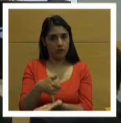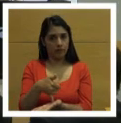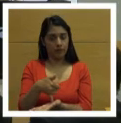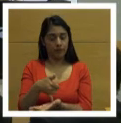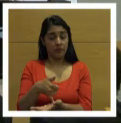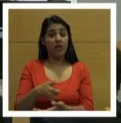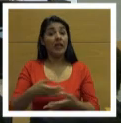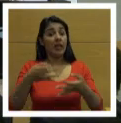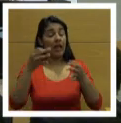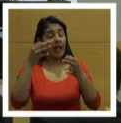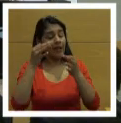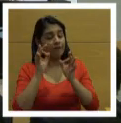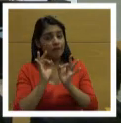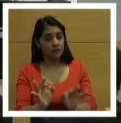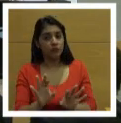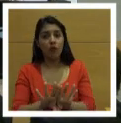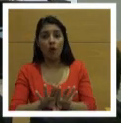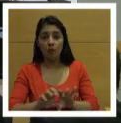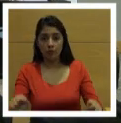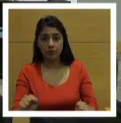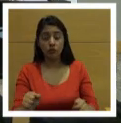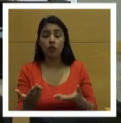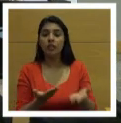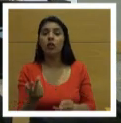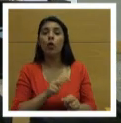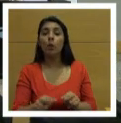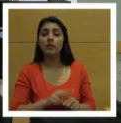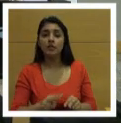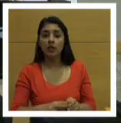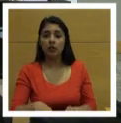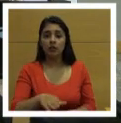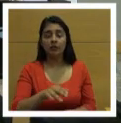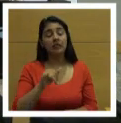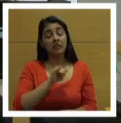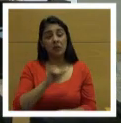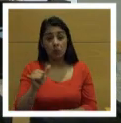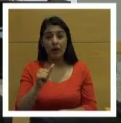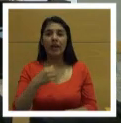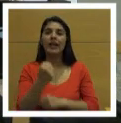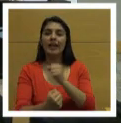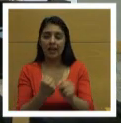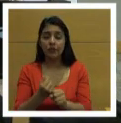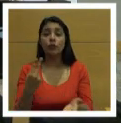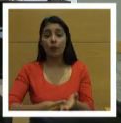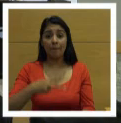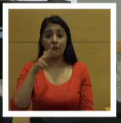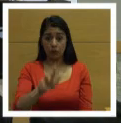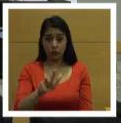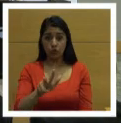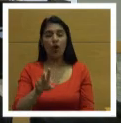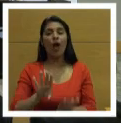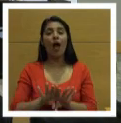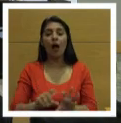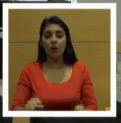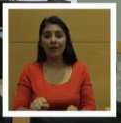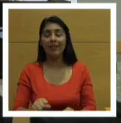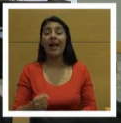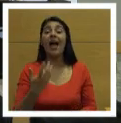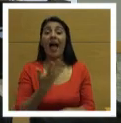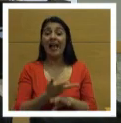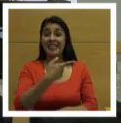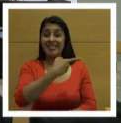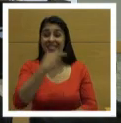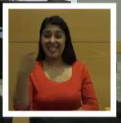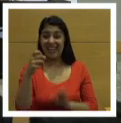Ese efectivo compromiso de acción se reafirmará luego, en 2008, con las 100 reglas de